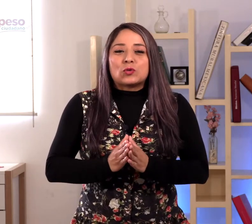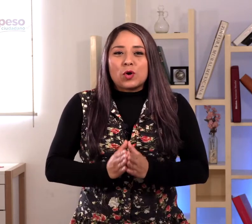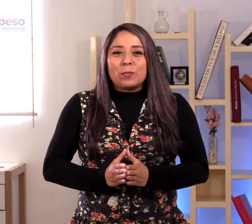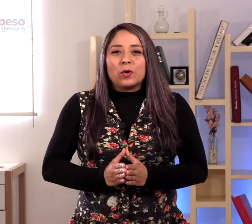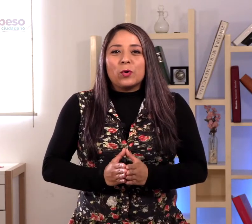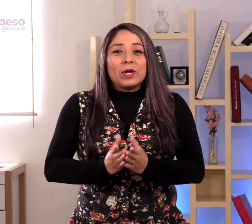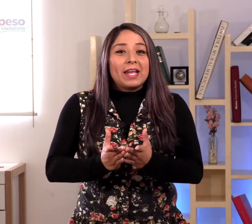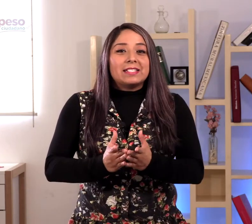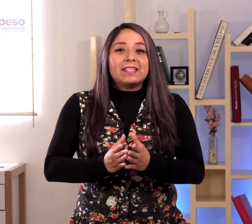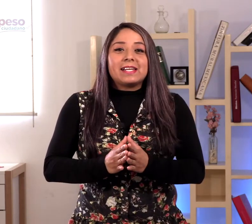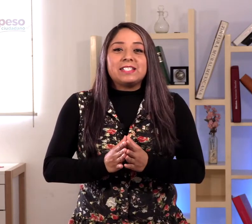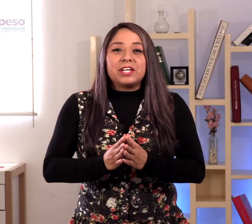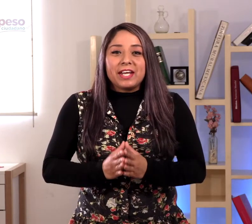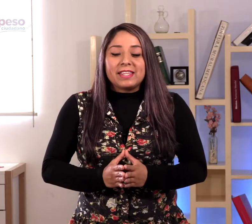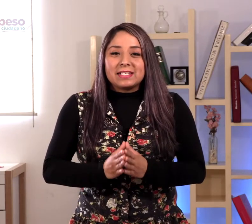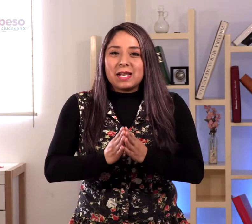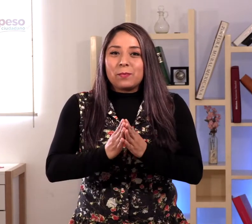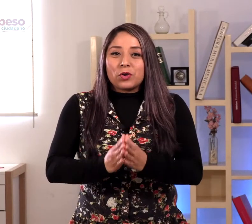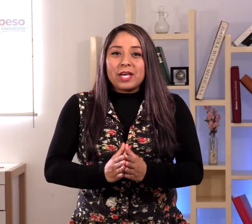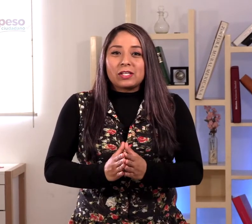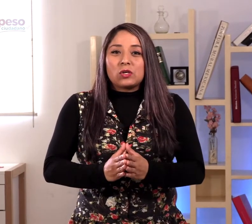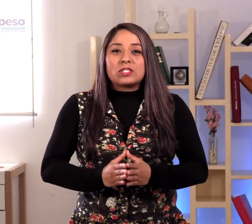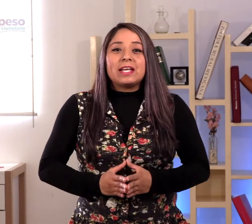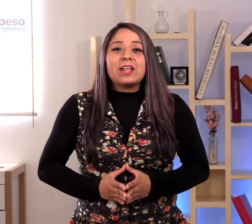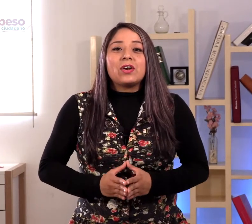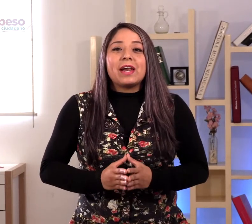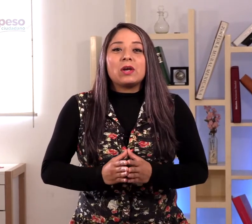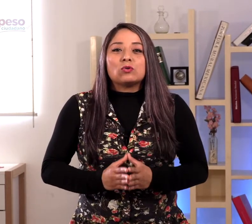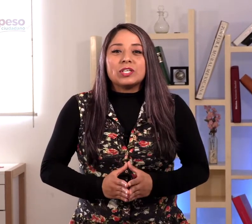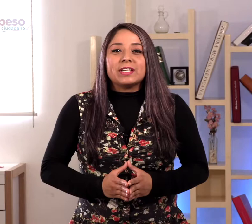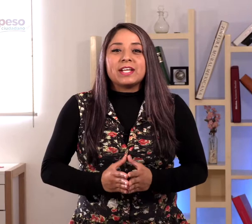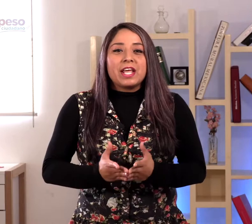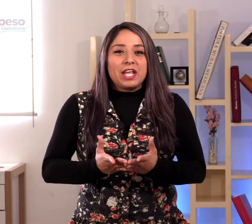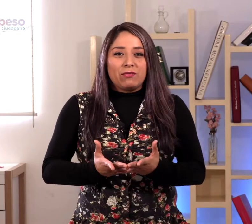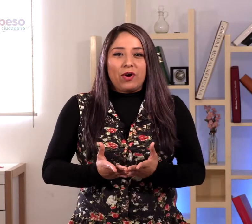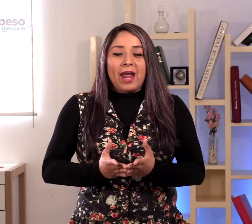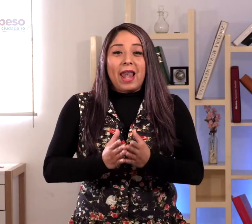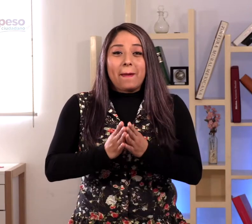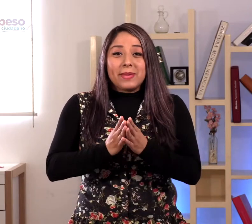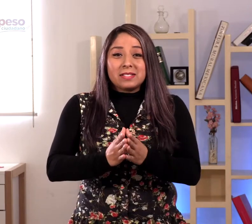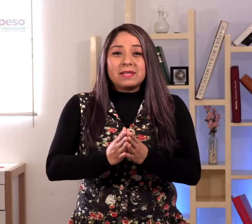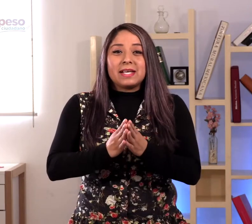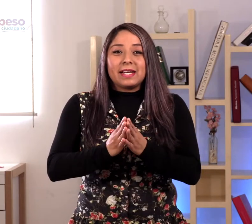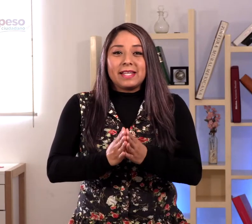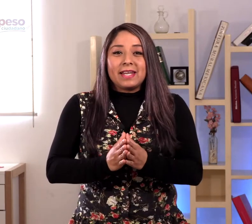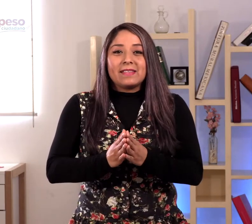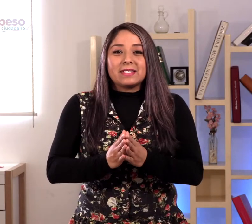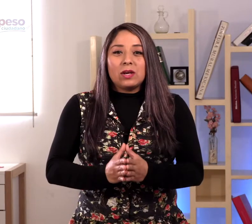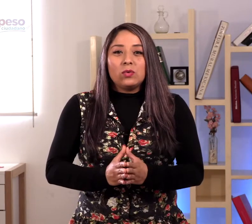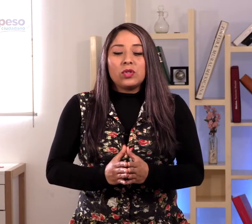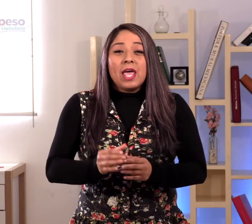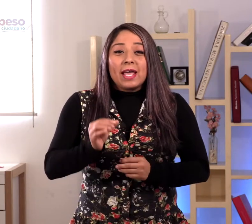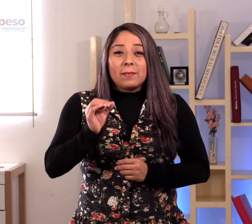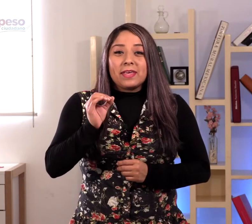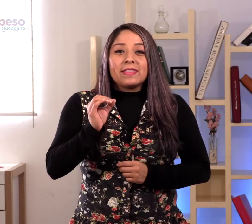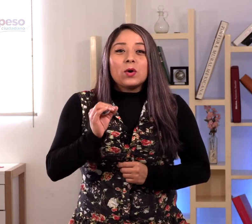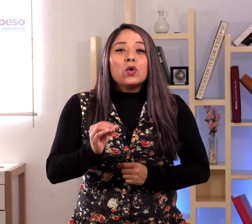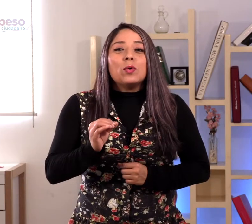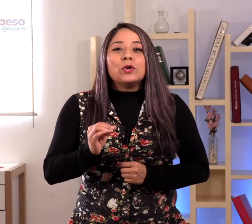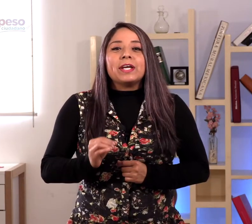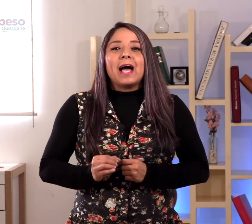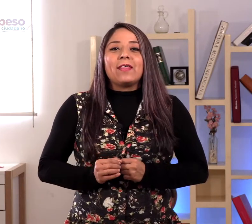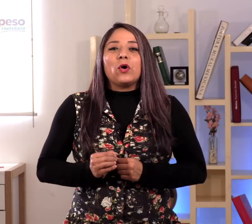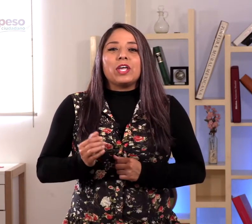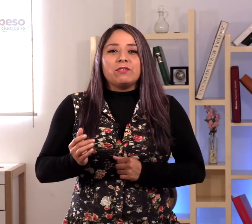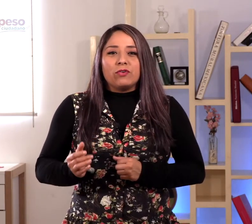gusto nos duró poco y las letras chiquitas del proyecto salieron a relucir. Y fue la misma Secretaría de Salud que mediante